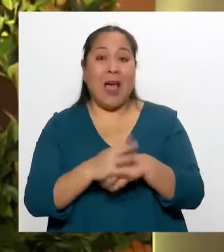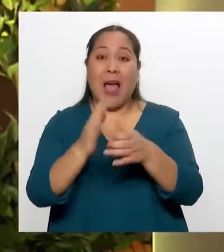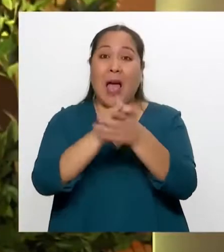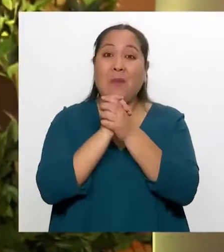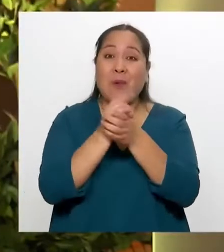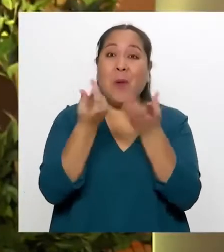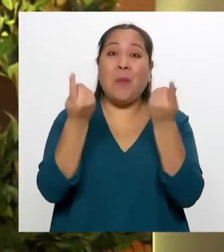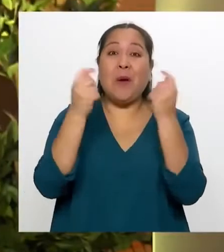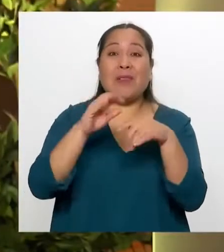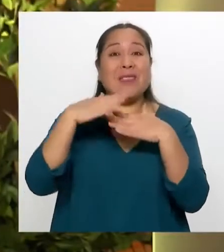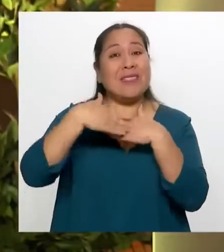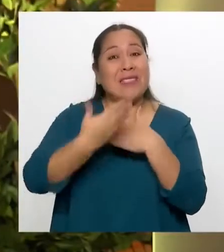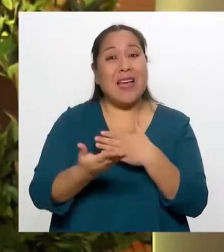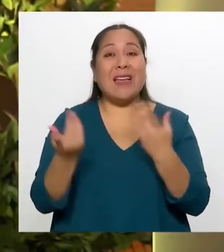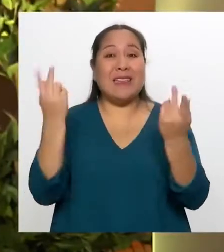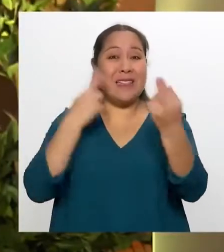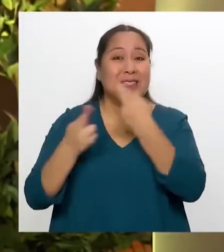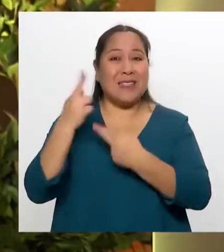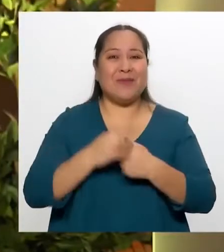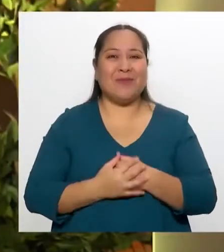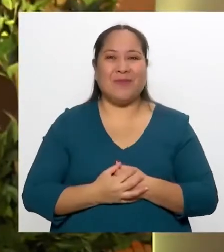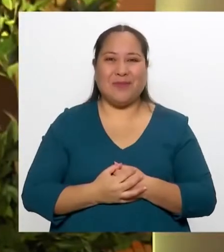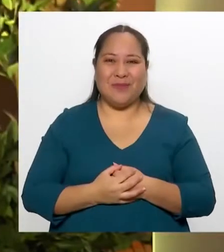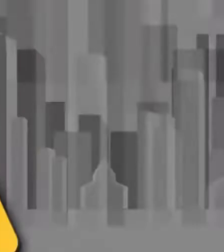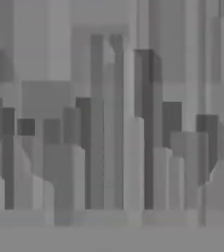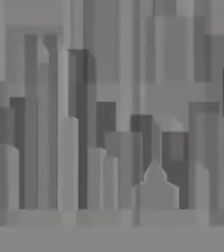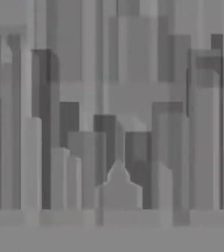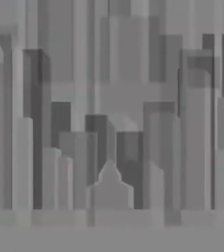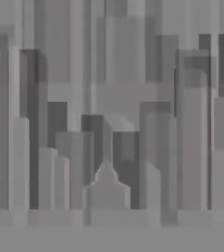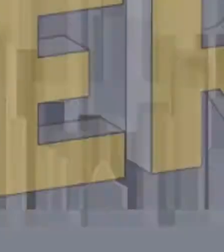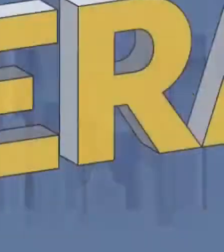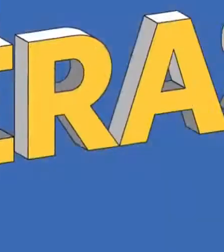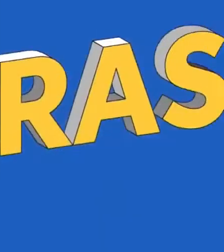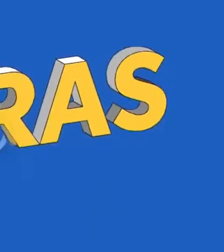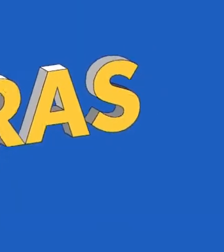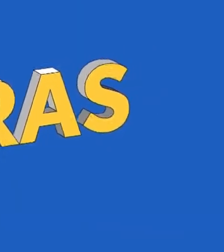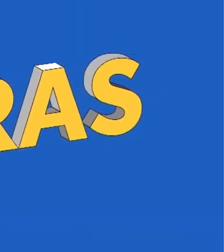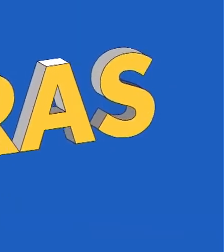doctor. Amigos, vamos a una pausa y ya volvemos.